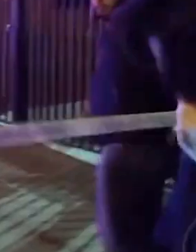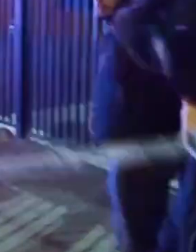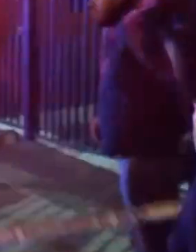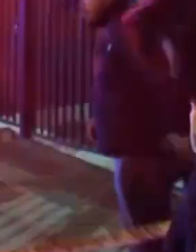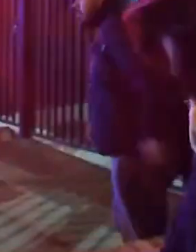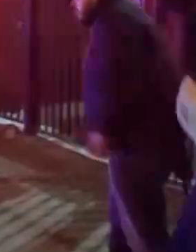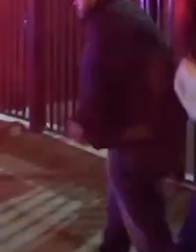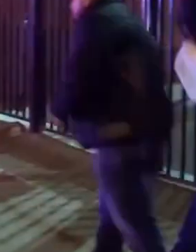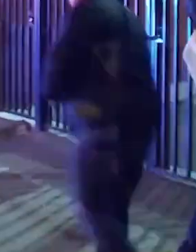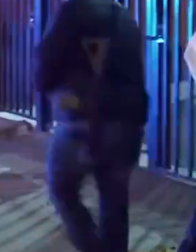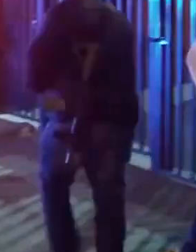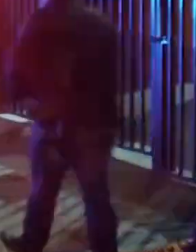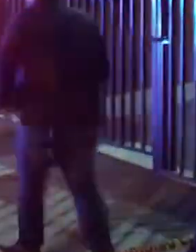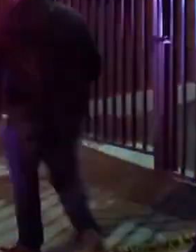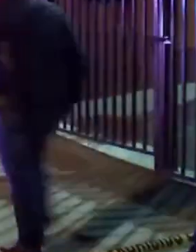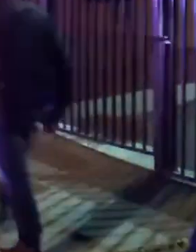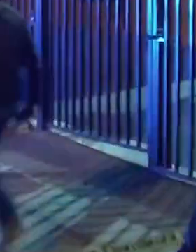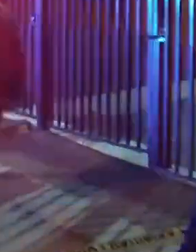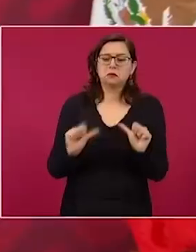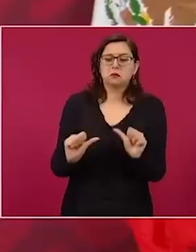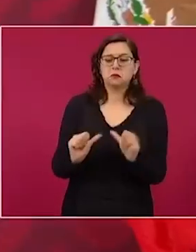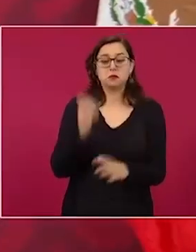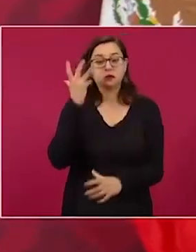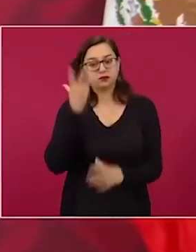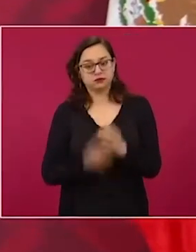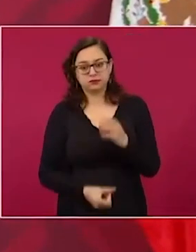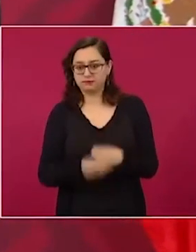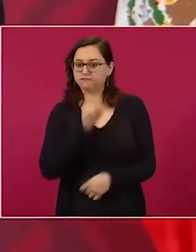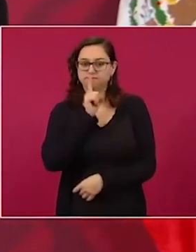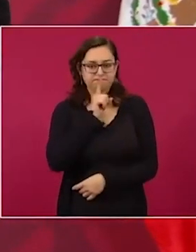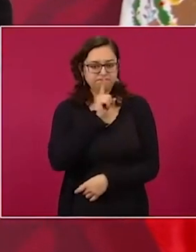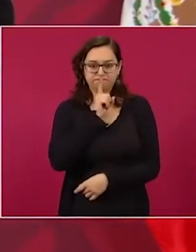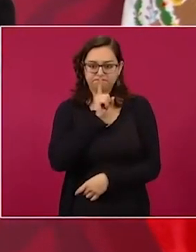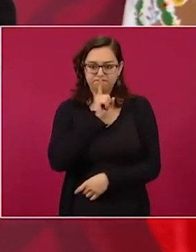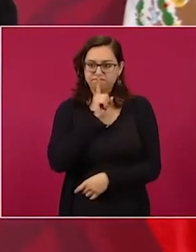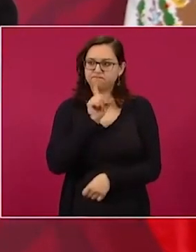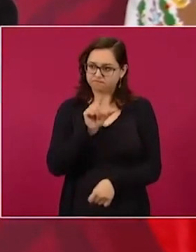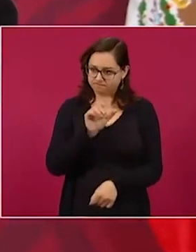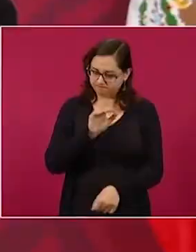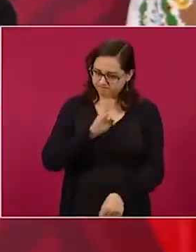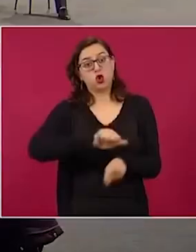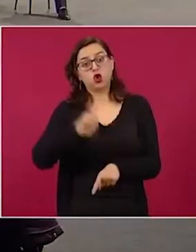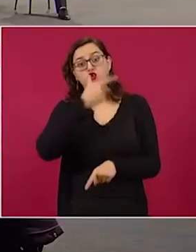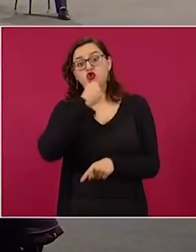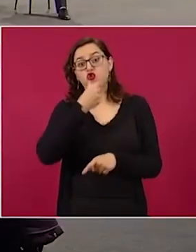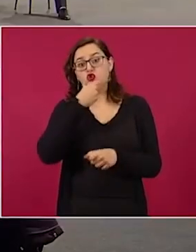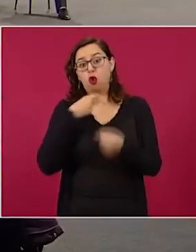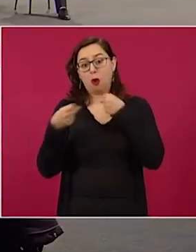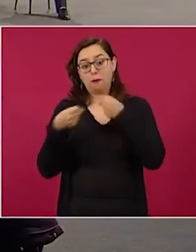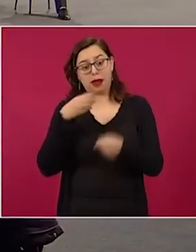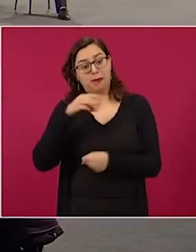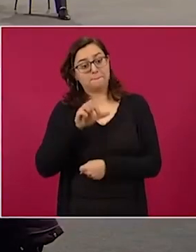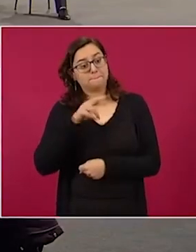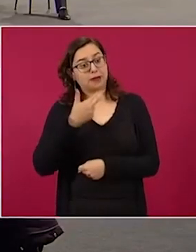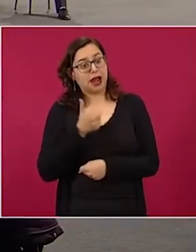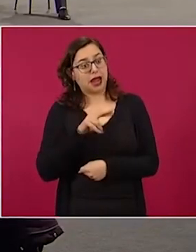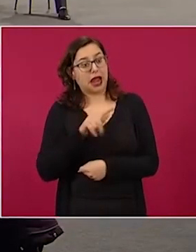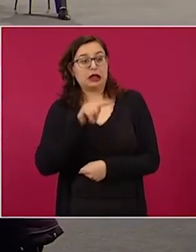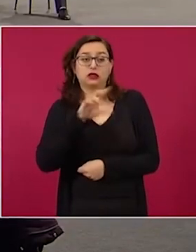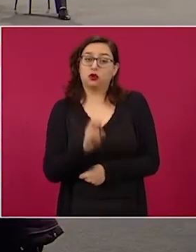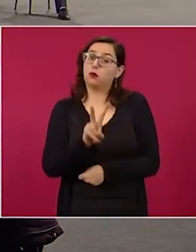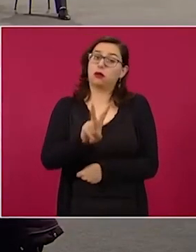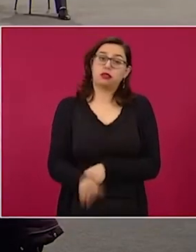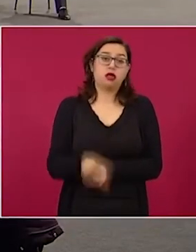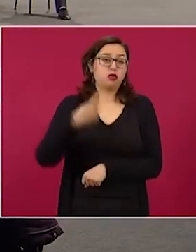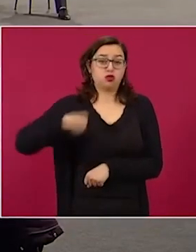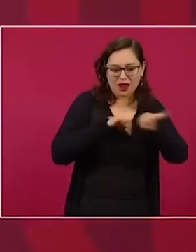homicidio participó más de una persona este lunes por la mañana el presidente lópez obrador dijo textualmente no sé automático vincular